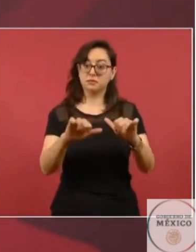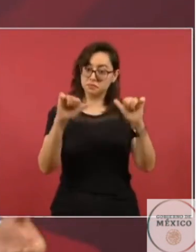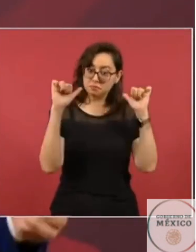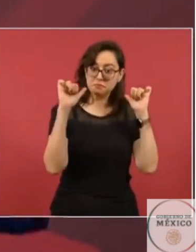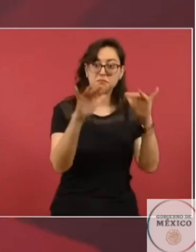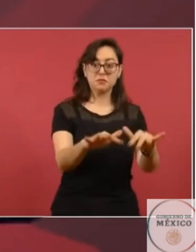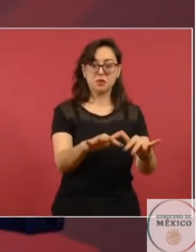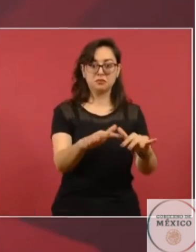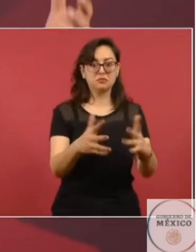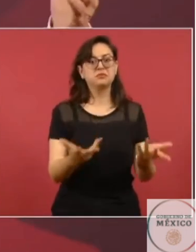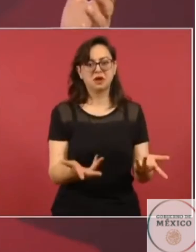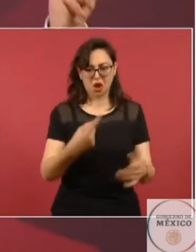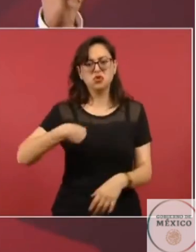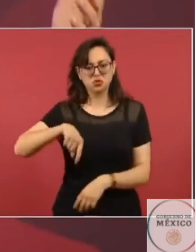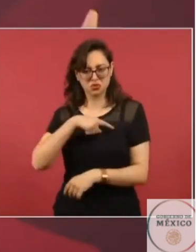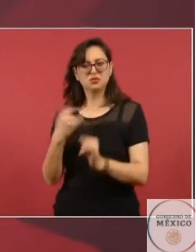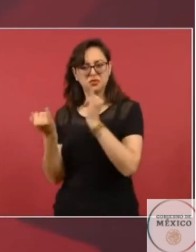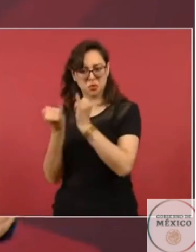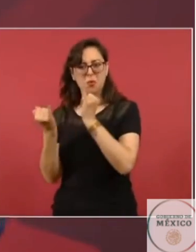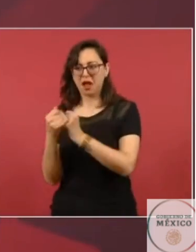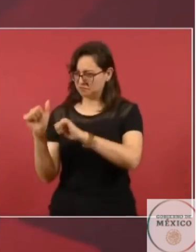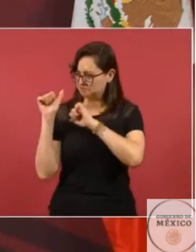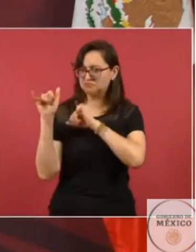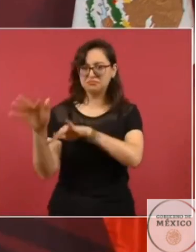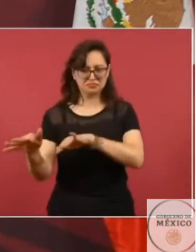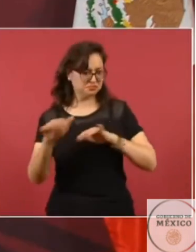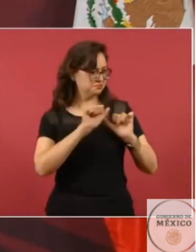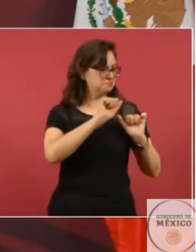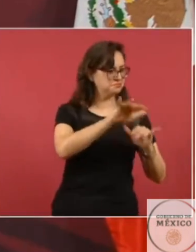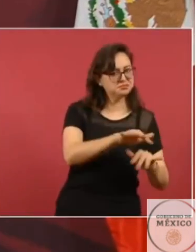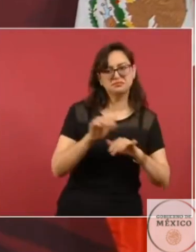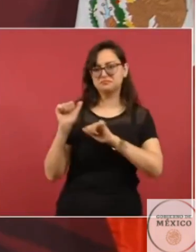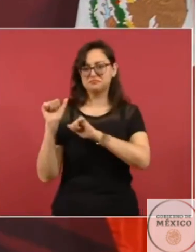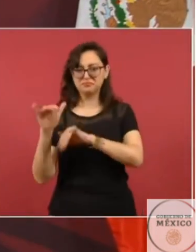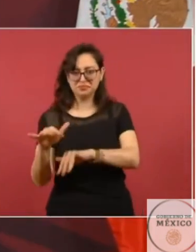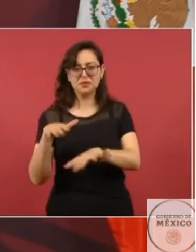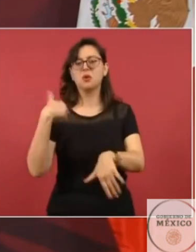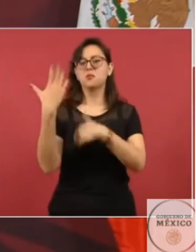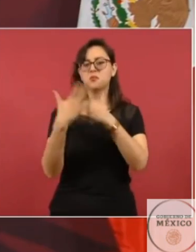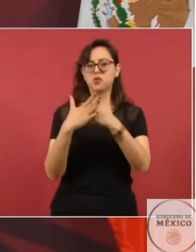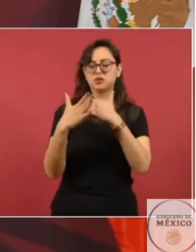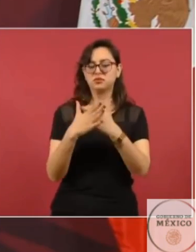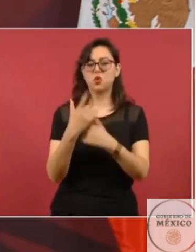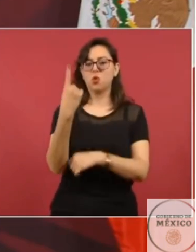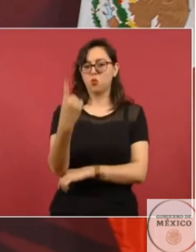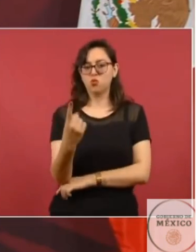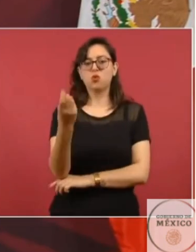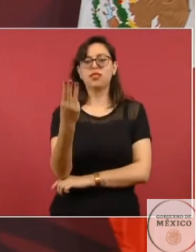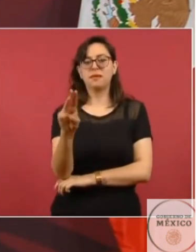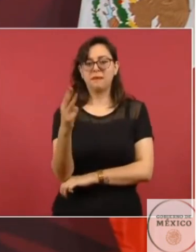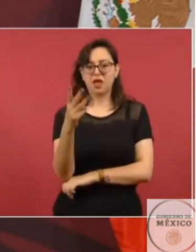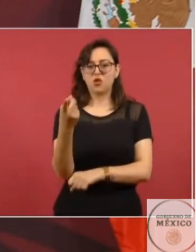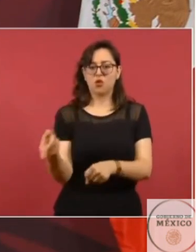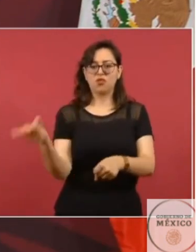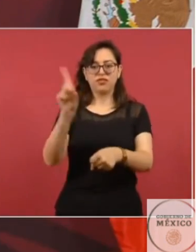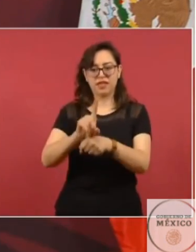pues vamos a seguir haciendo nuestras manifestaciones. El día 1 de mayo, Día del Trabajo,